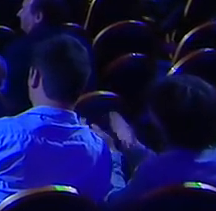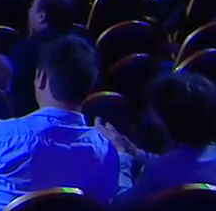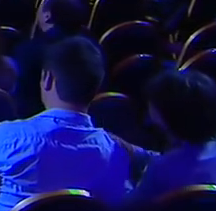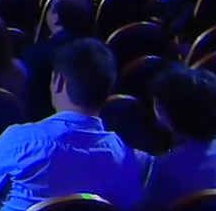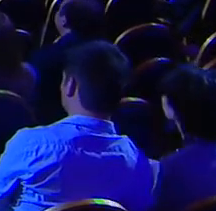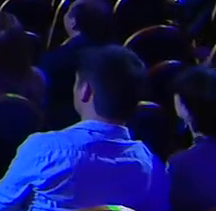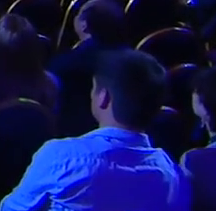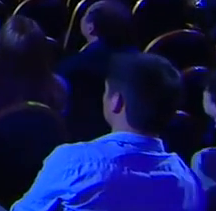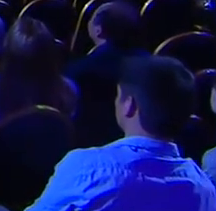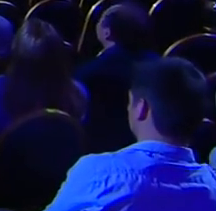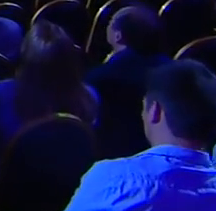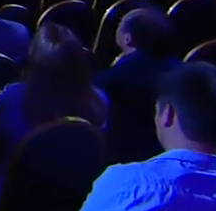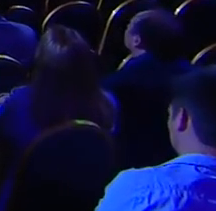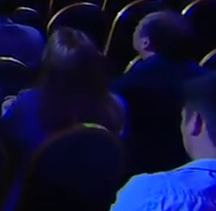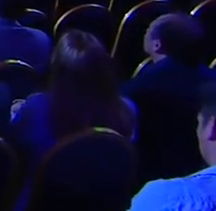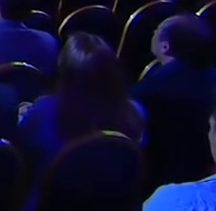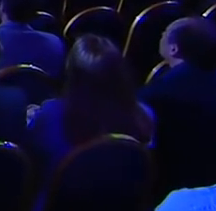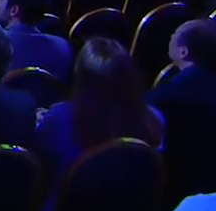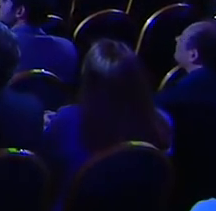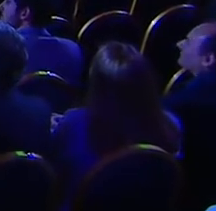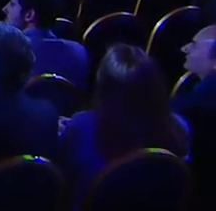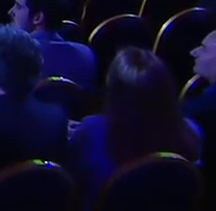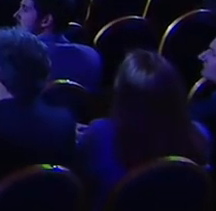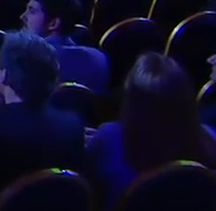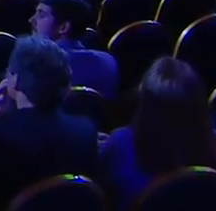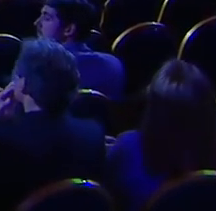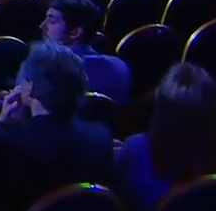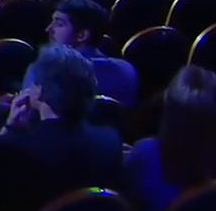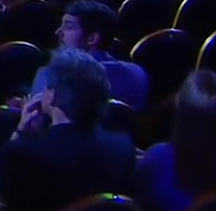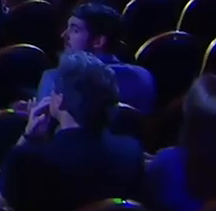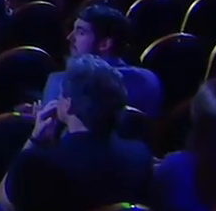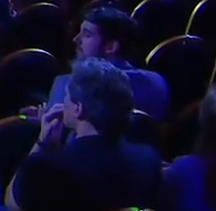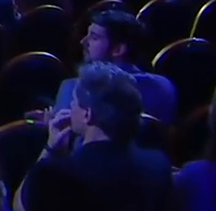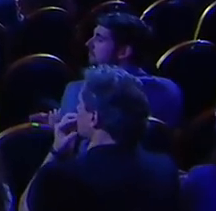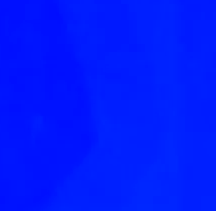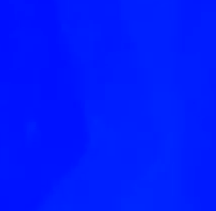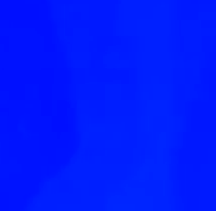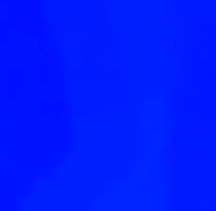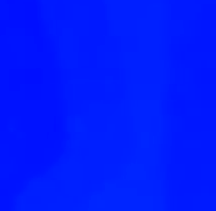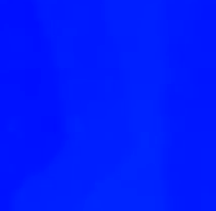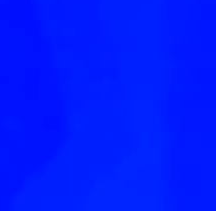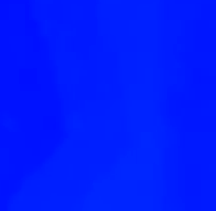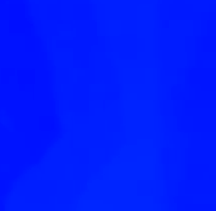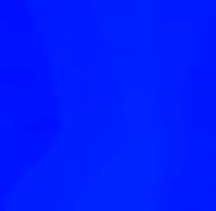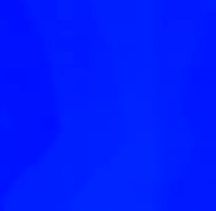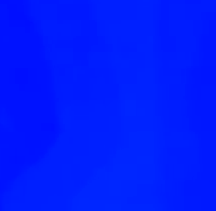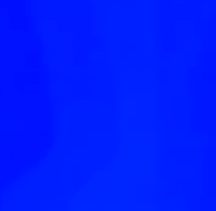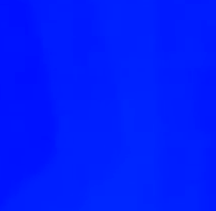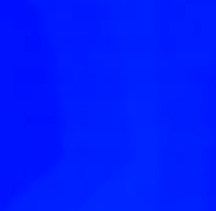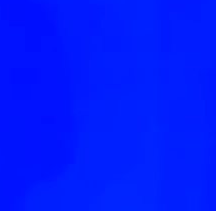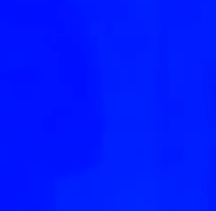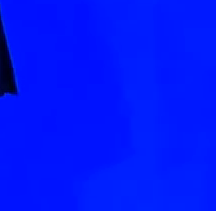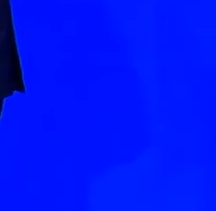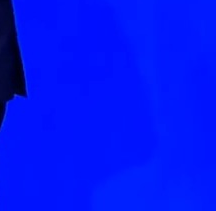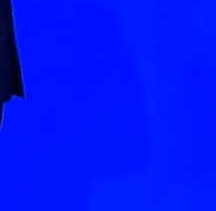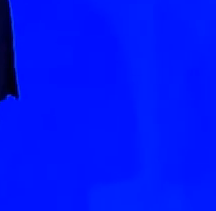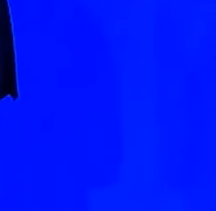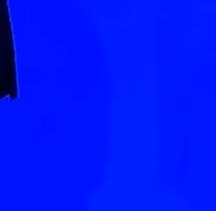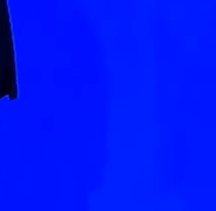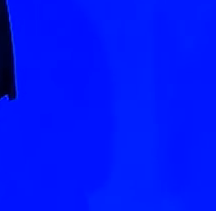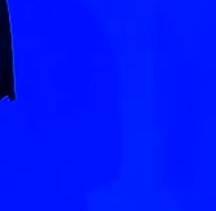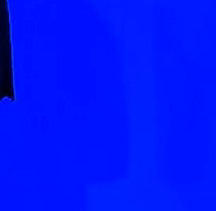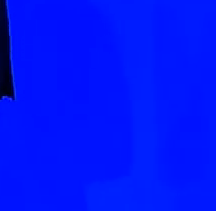Agradecemos las palabras del ministro y agradecemos también que sea parte de esta verdadera fiesta de las ciencias que se va